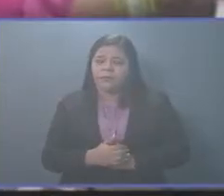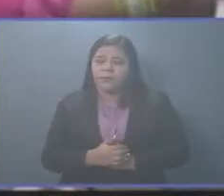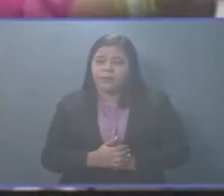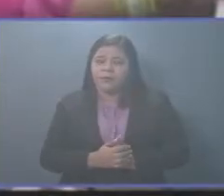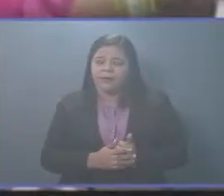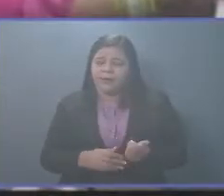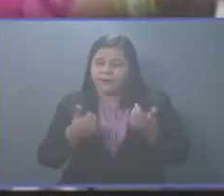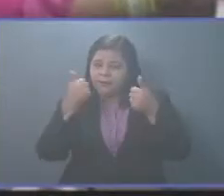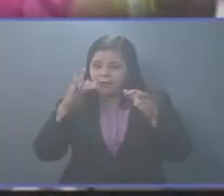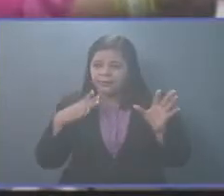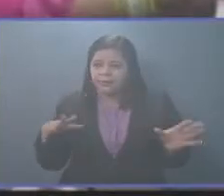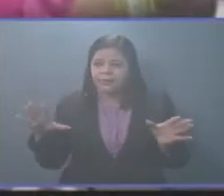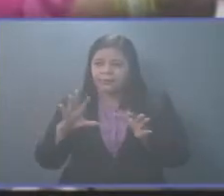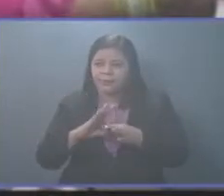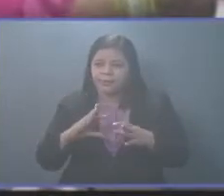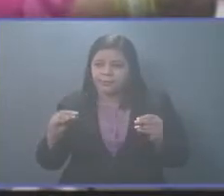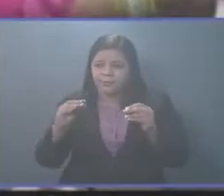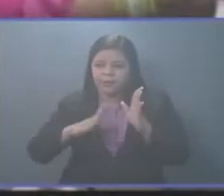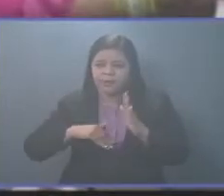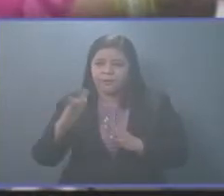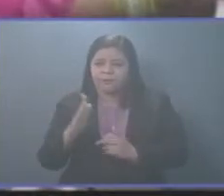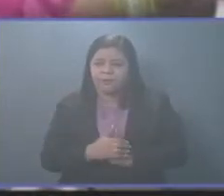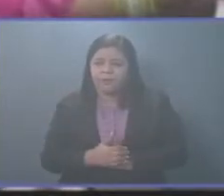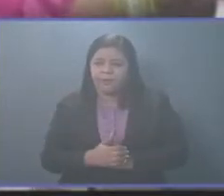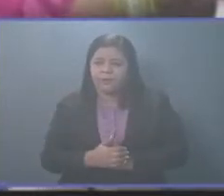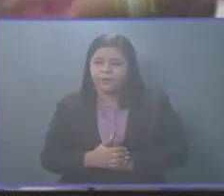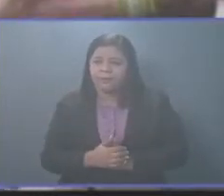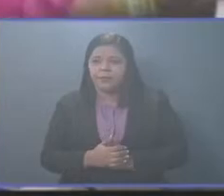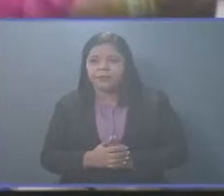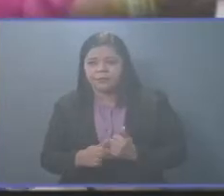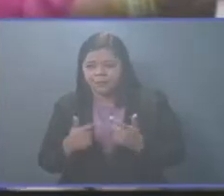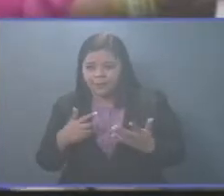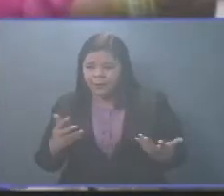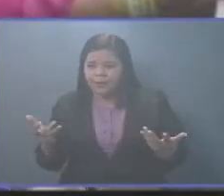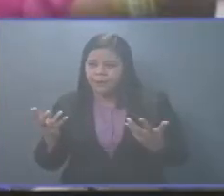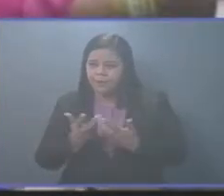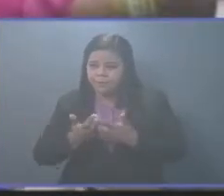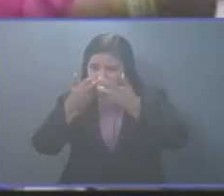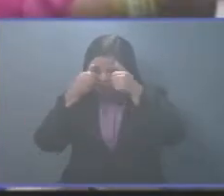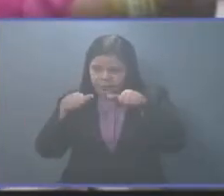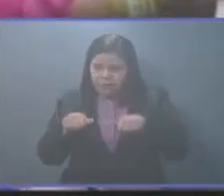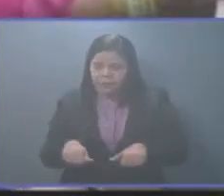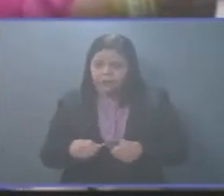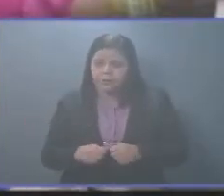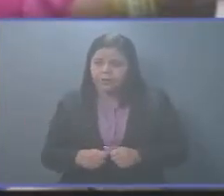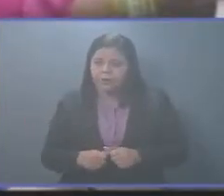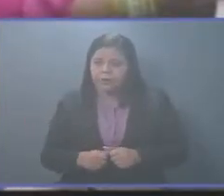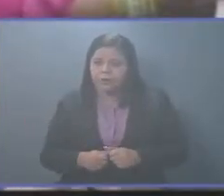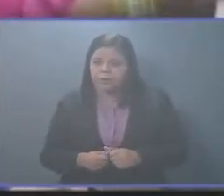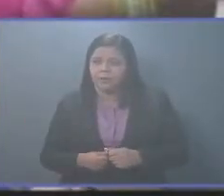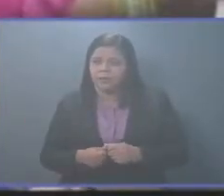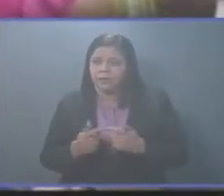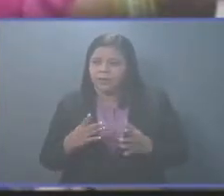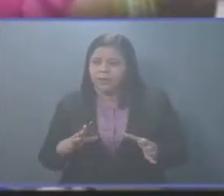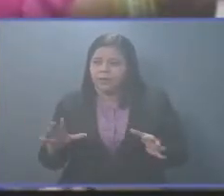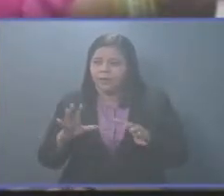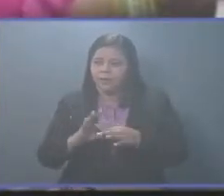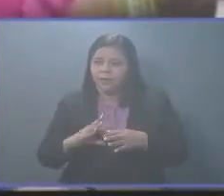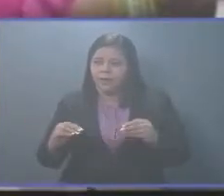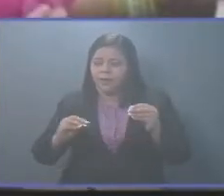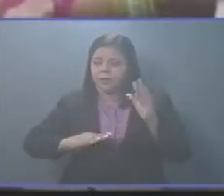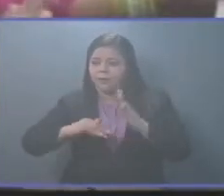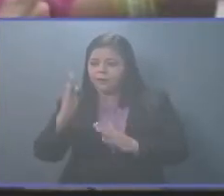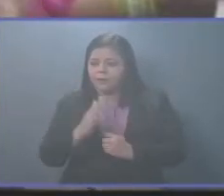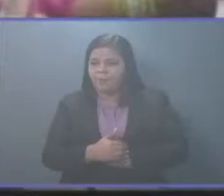Legislativa, particularmente a través de un préstamo del BID, del Banco Mundial, perdón, que son 20 millones de